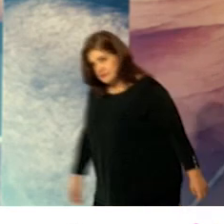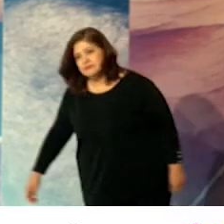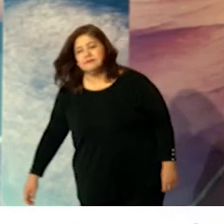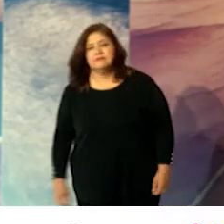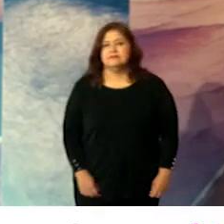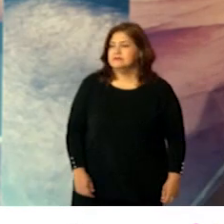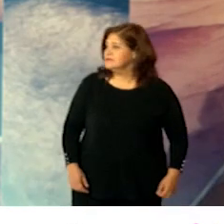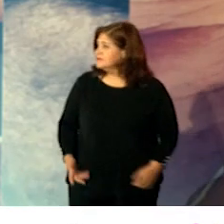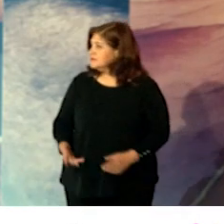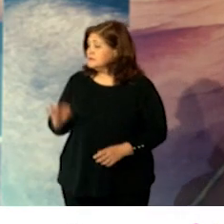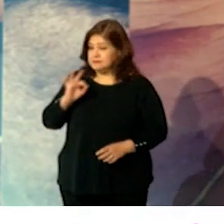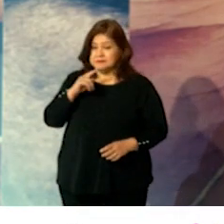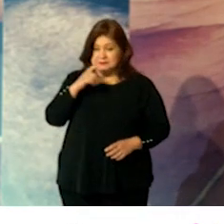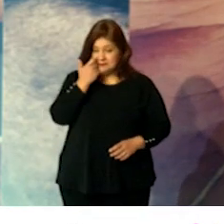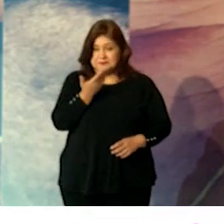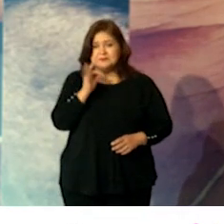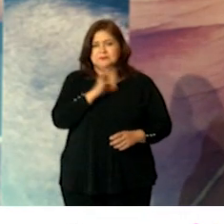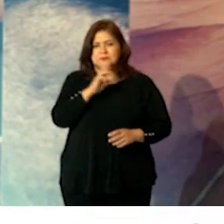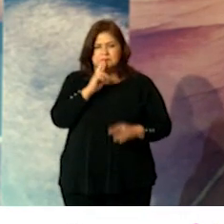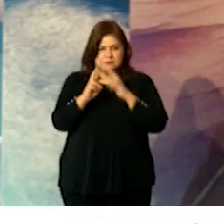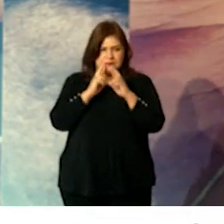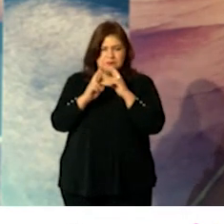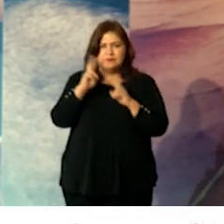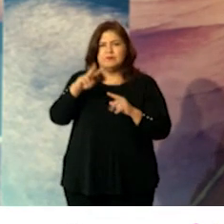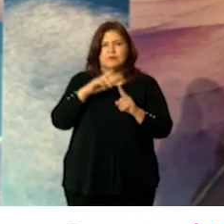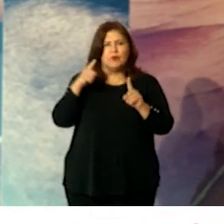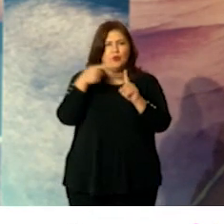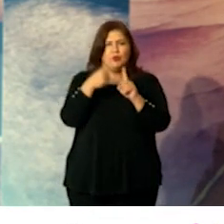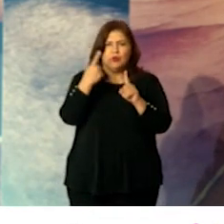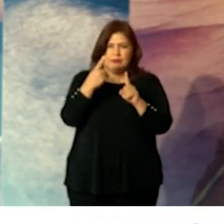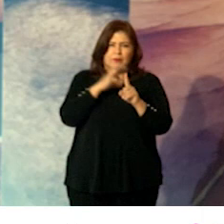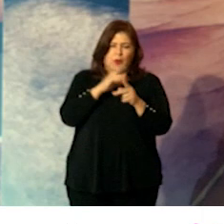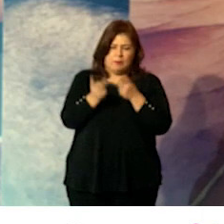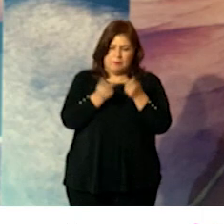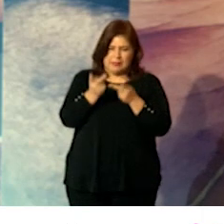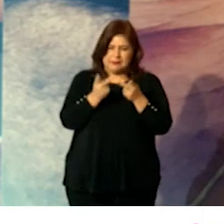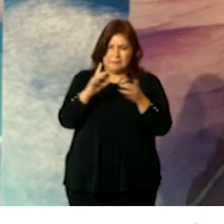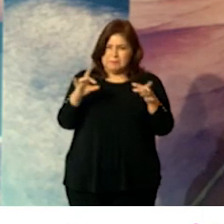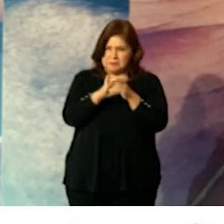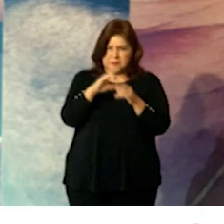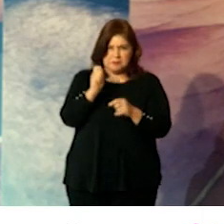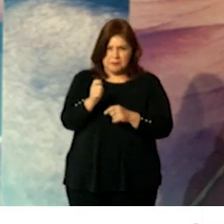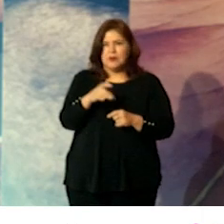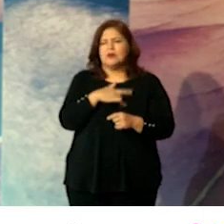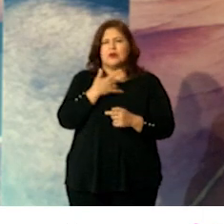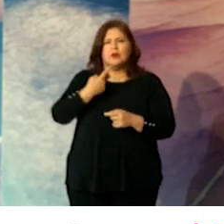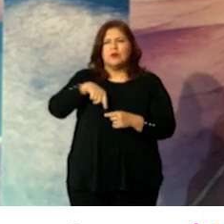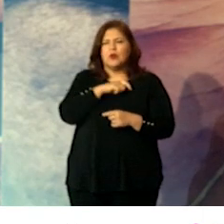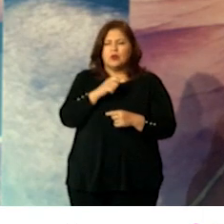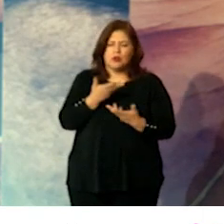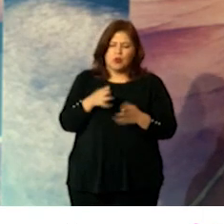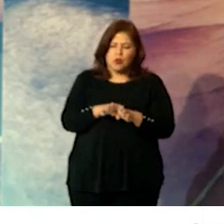Perfecto. Bueno, si quieren, ahorita respondemos. Creo que hay un hilo conductor en estas preguntas, ¿no? Tiene que ver con cómo nos sentamos